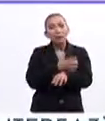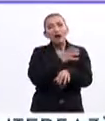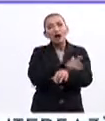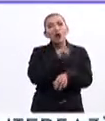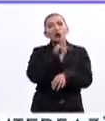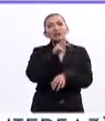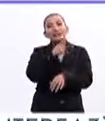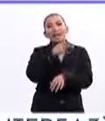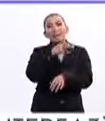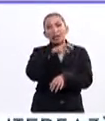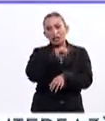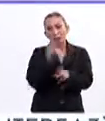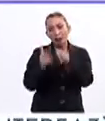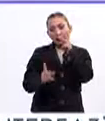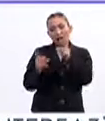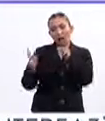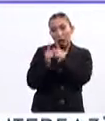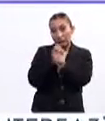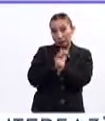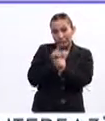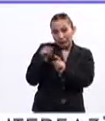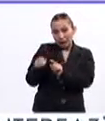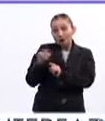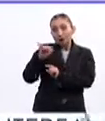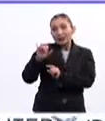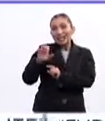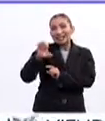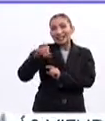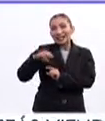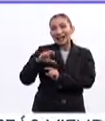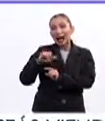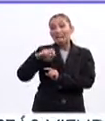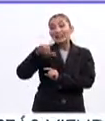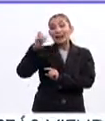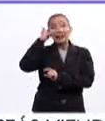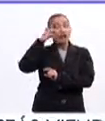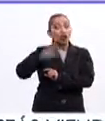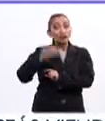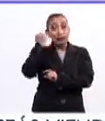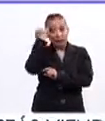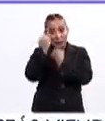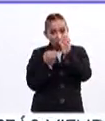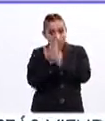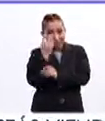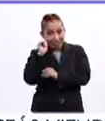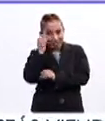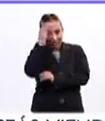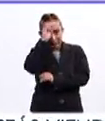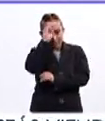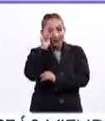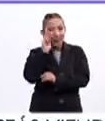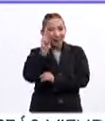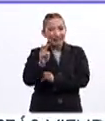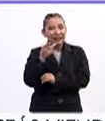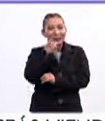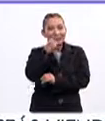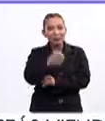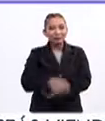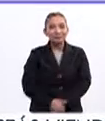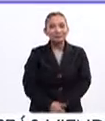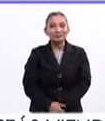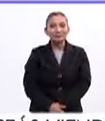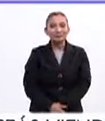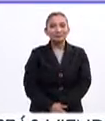Luis Gavino Alzati conversó en exclusiva con José Escamilla. Él es director de innovación del TEC de Monterrey. Vamos a ver qué es lo que